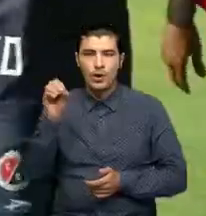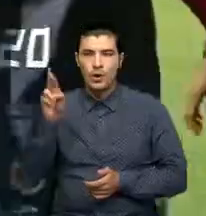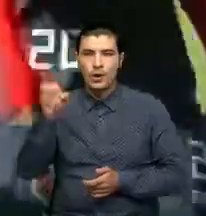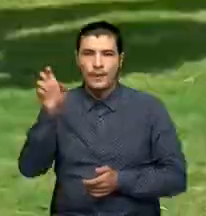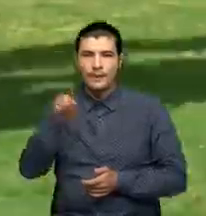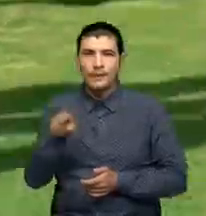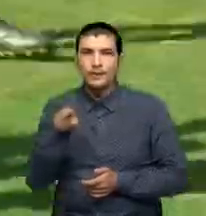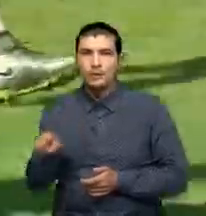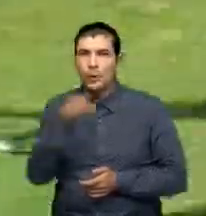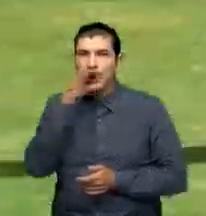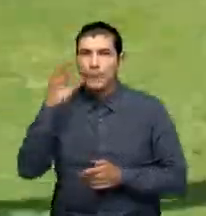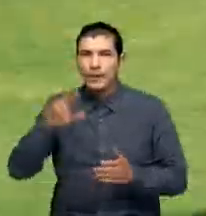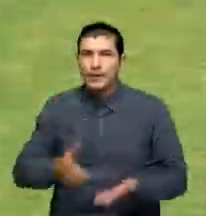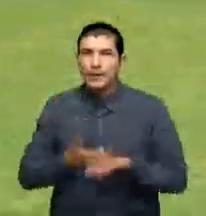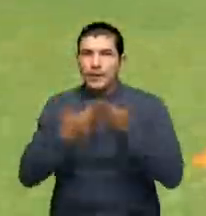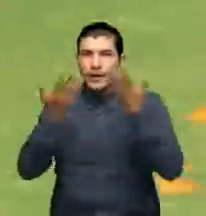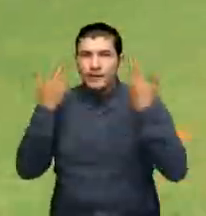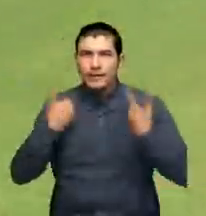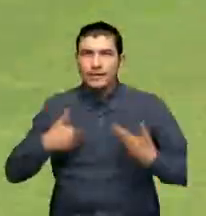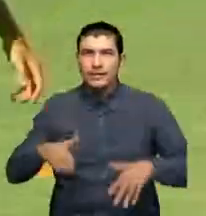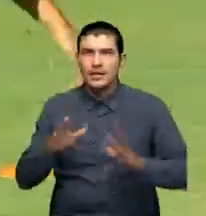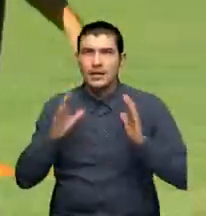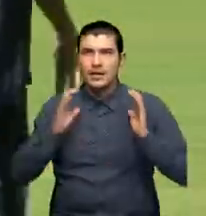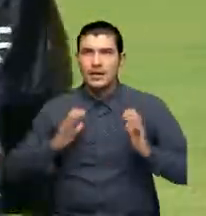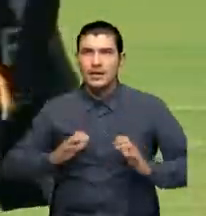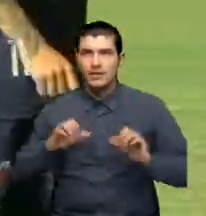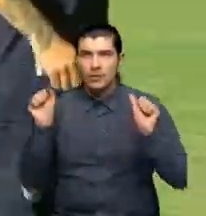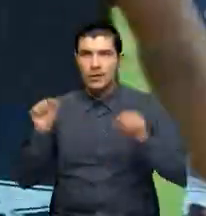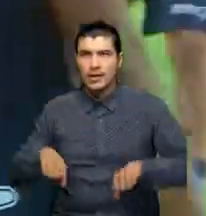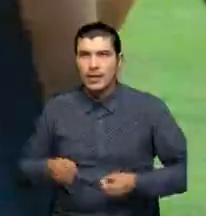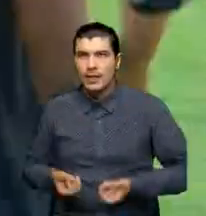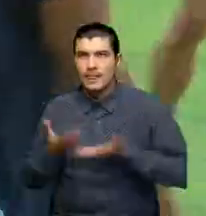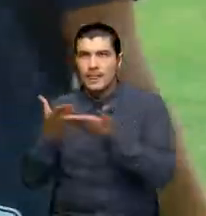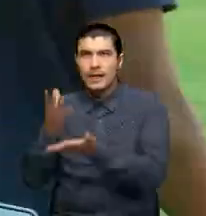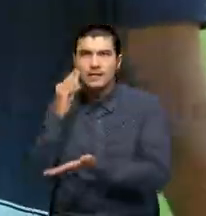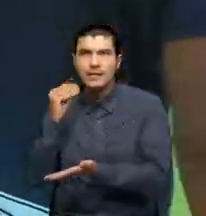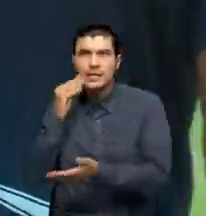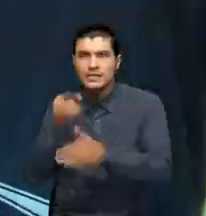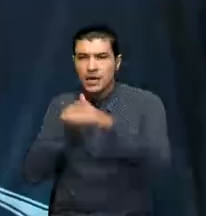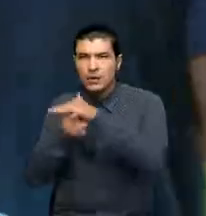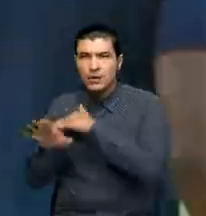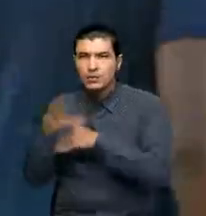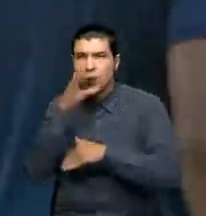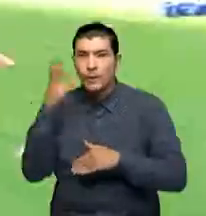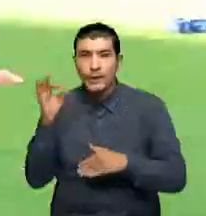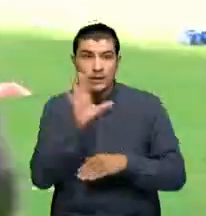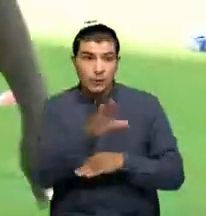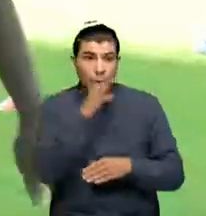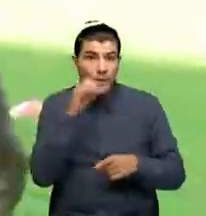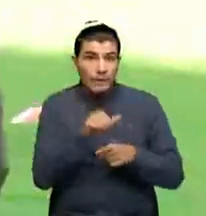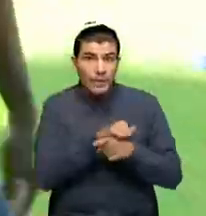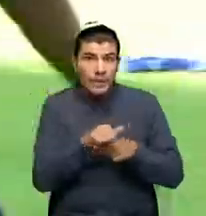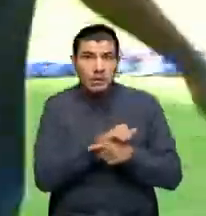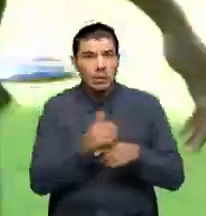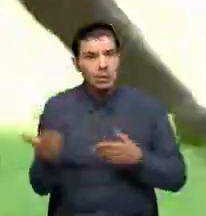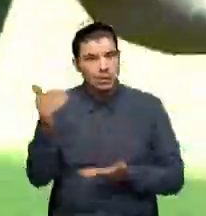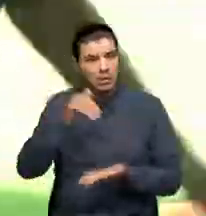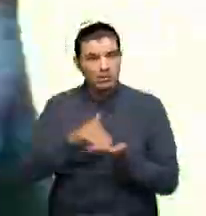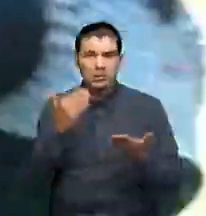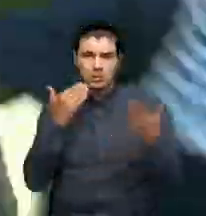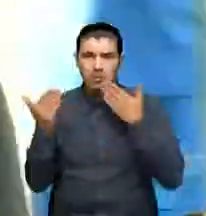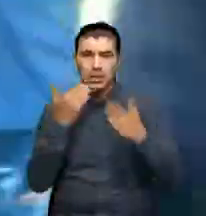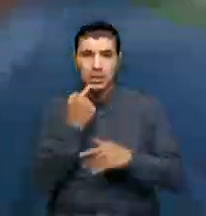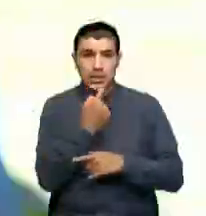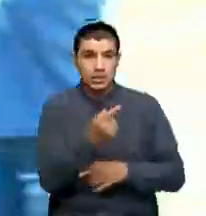física y futbolísticamente para aportar experiencia y goles al elenco de la frontera en las prácticas ha retomado la confianza y